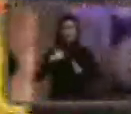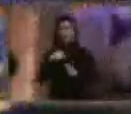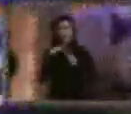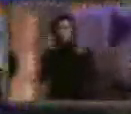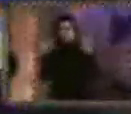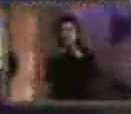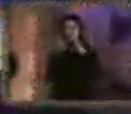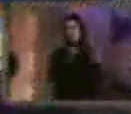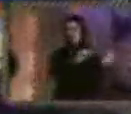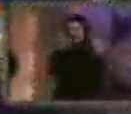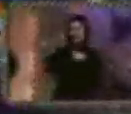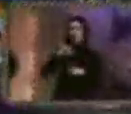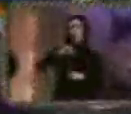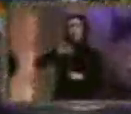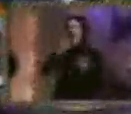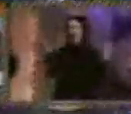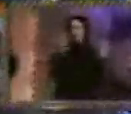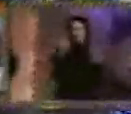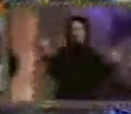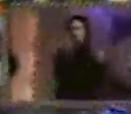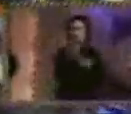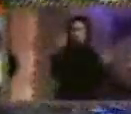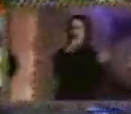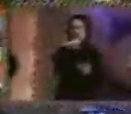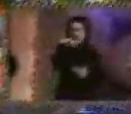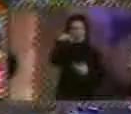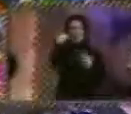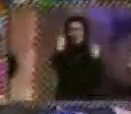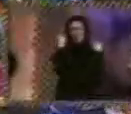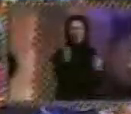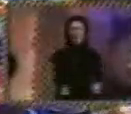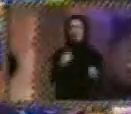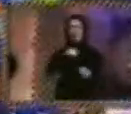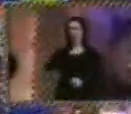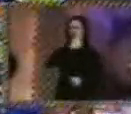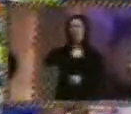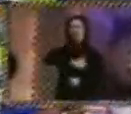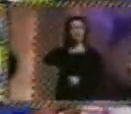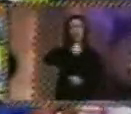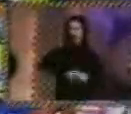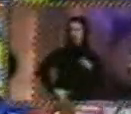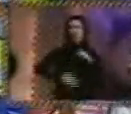al hospital. El dolor es tan grande que no puedo